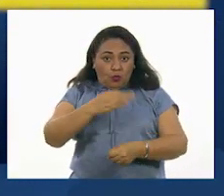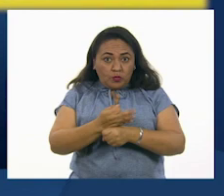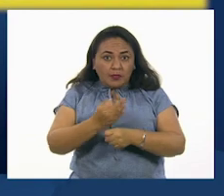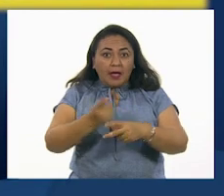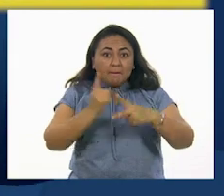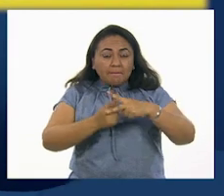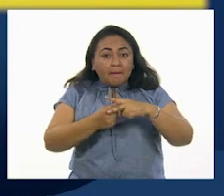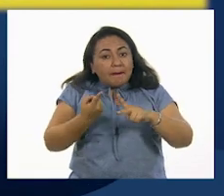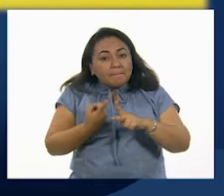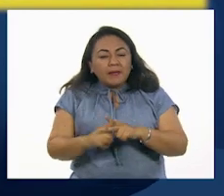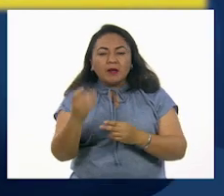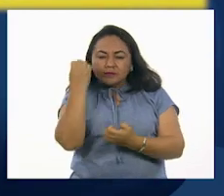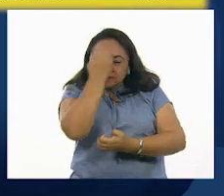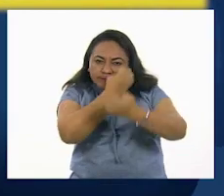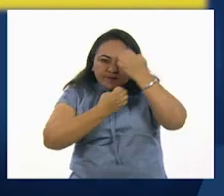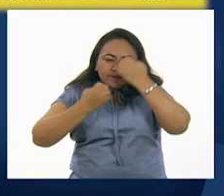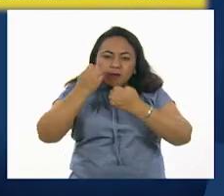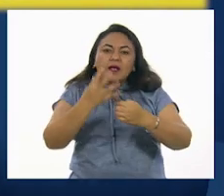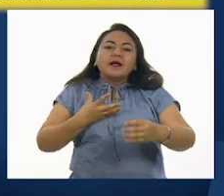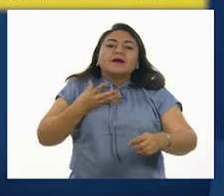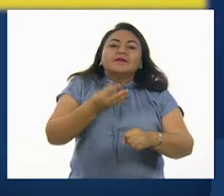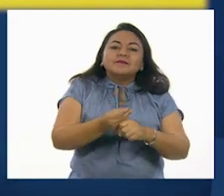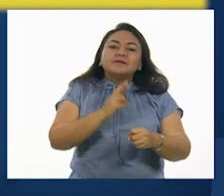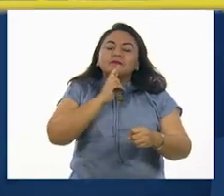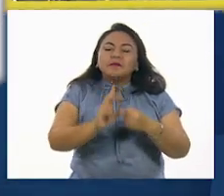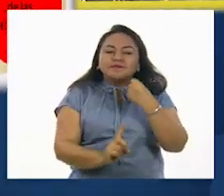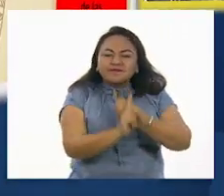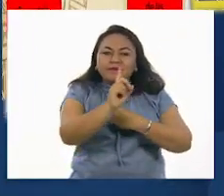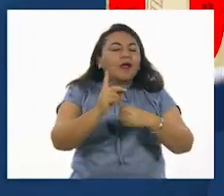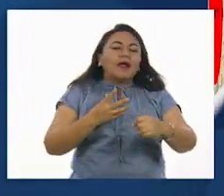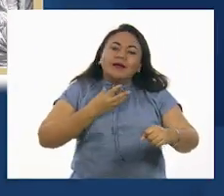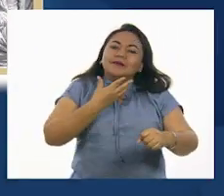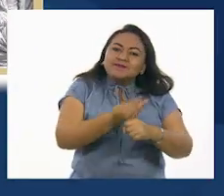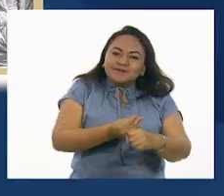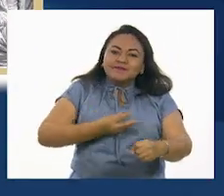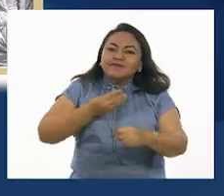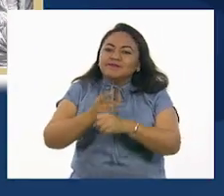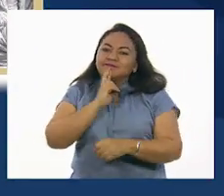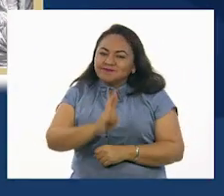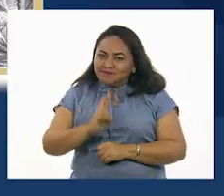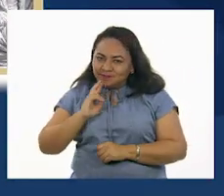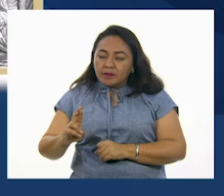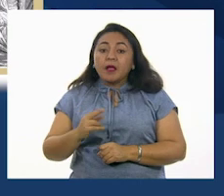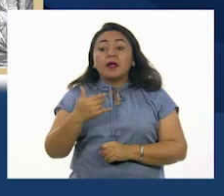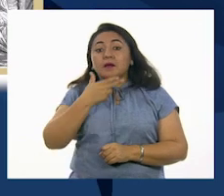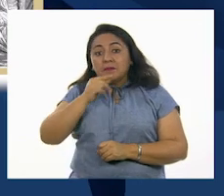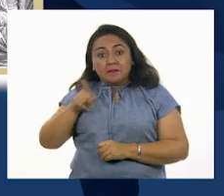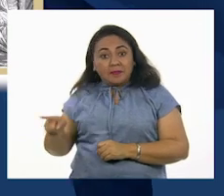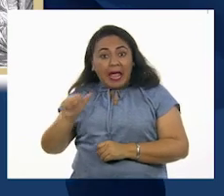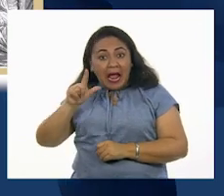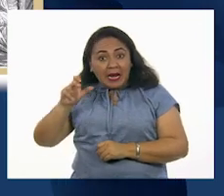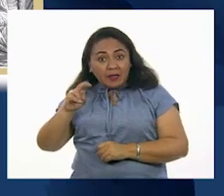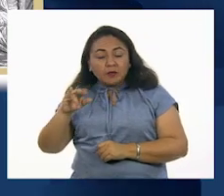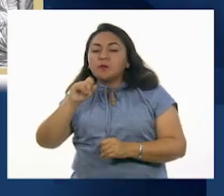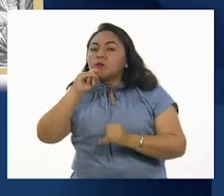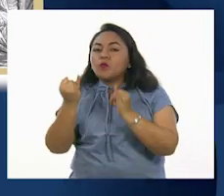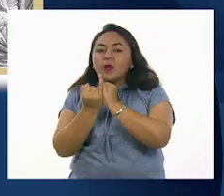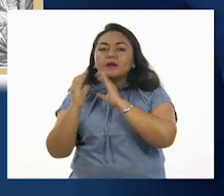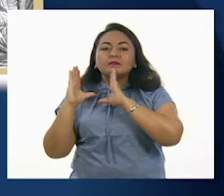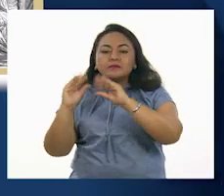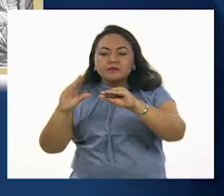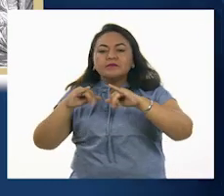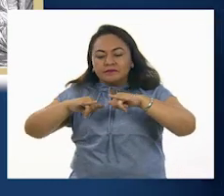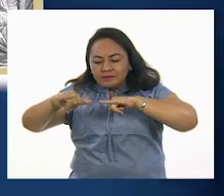matemáticas a partir del análisis y la resolución de desafíos matemáticos. A Alejandro también se le enseñó acerca de la geografía de los territorios aledaños